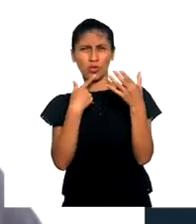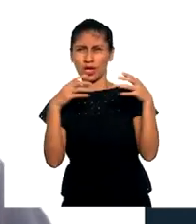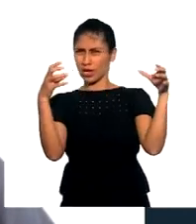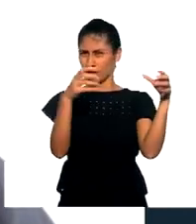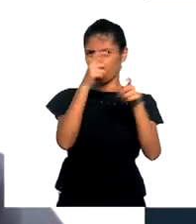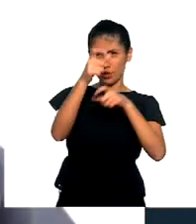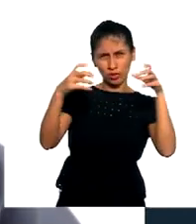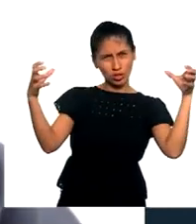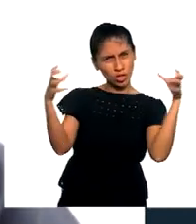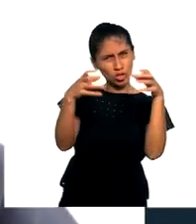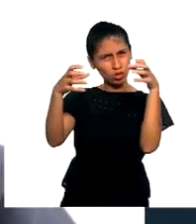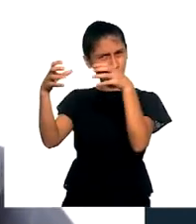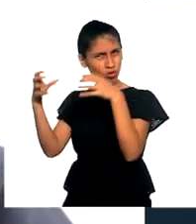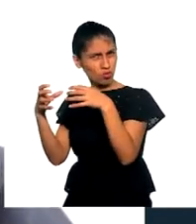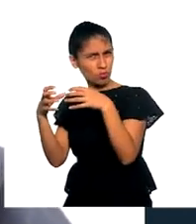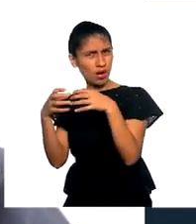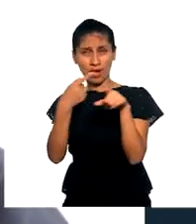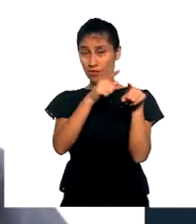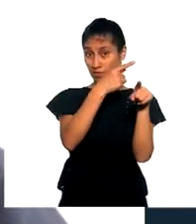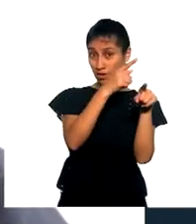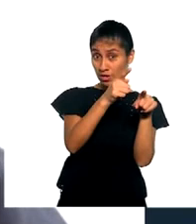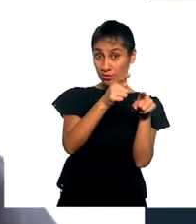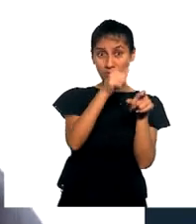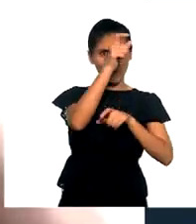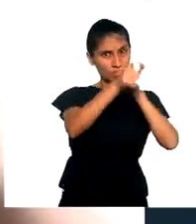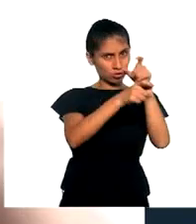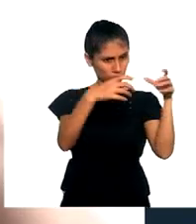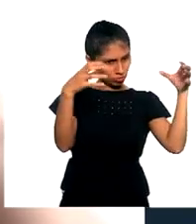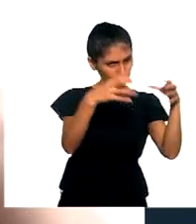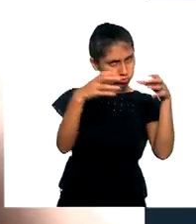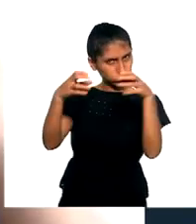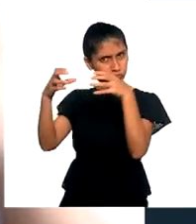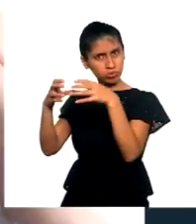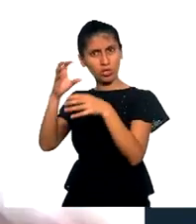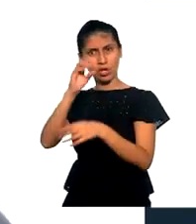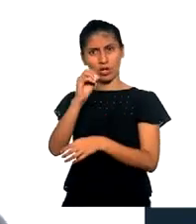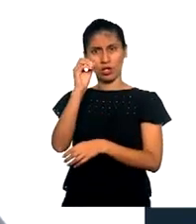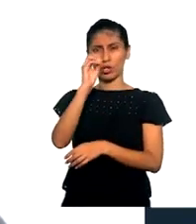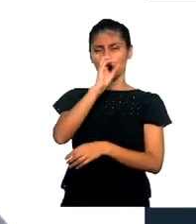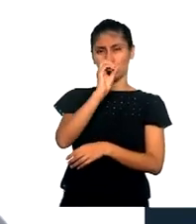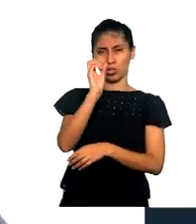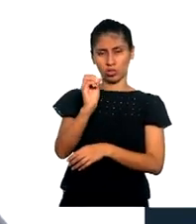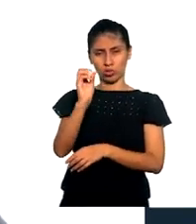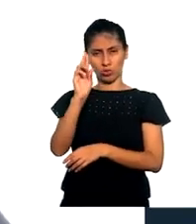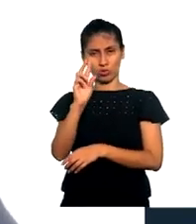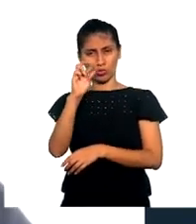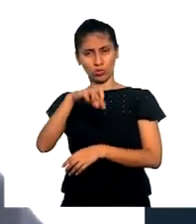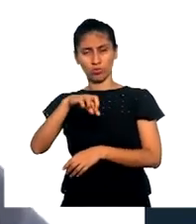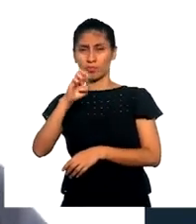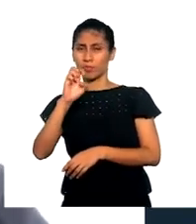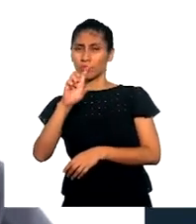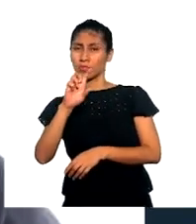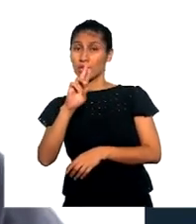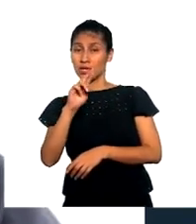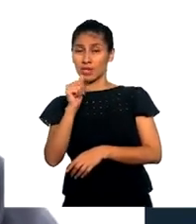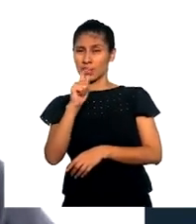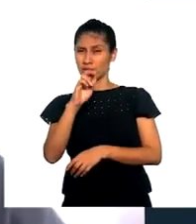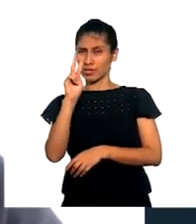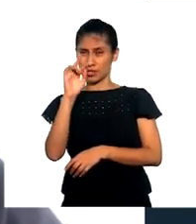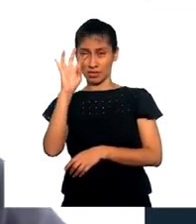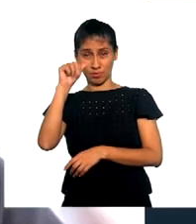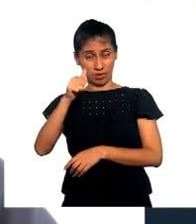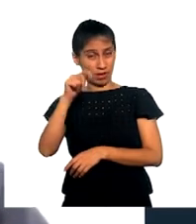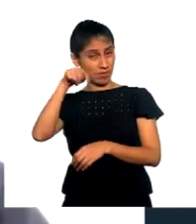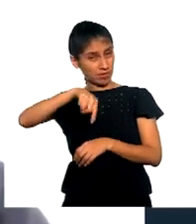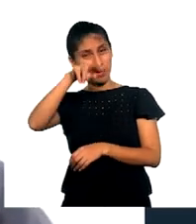agruparon a las cooperativas de ahorro y gripe en el período entonces como se puede notar no hay un largo proceso histórico detrás